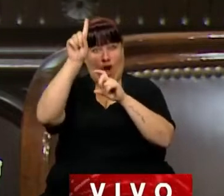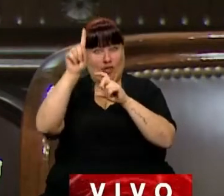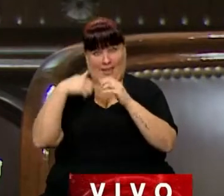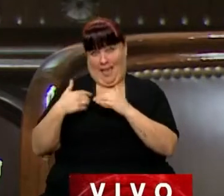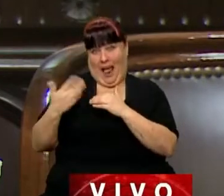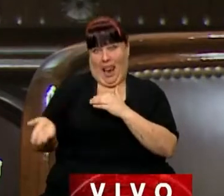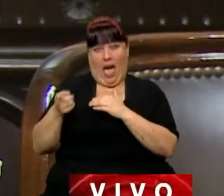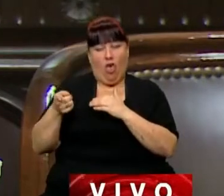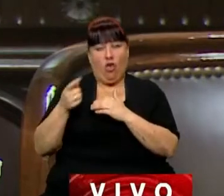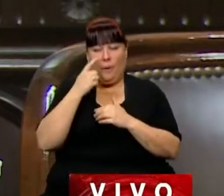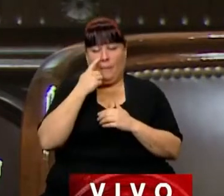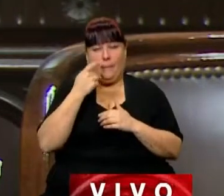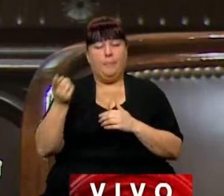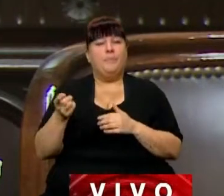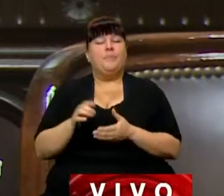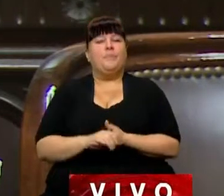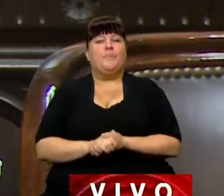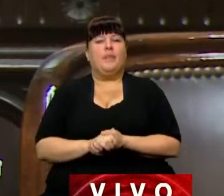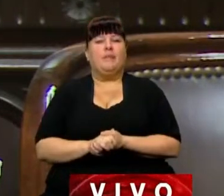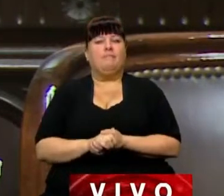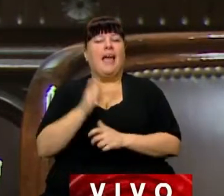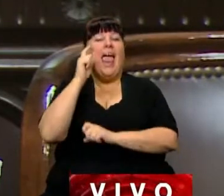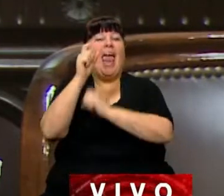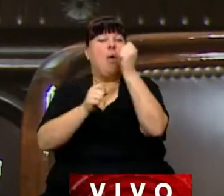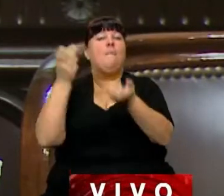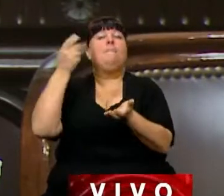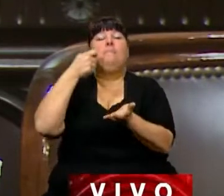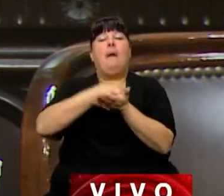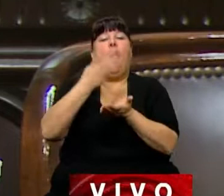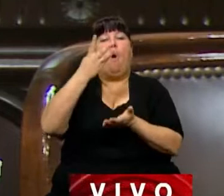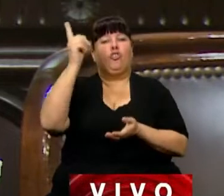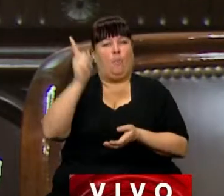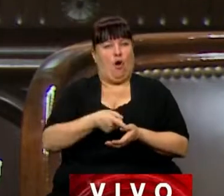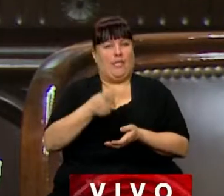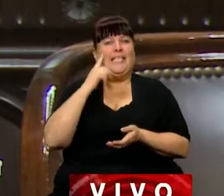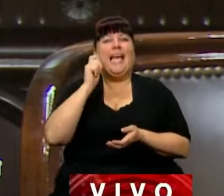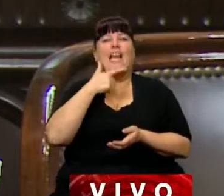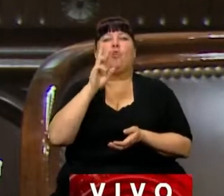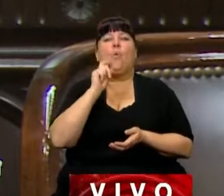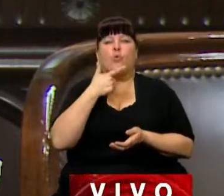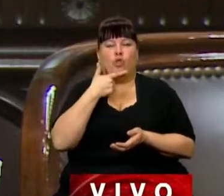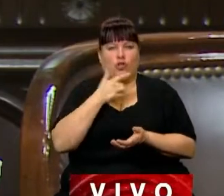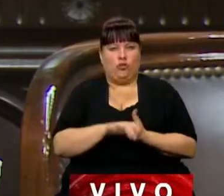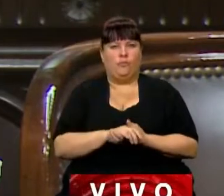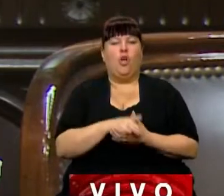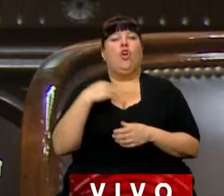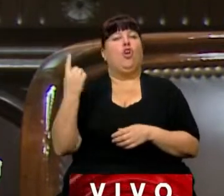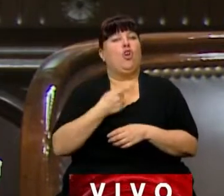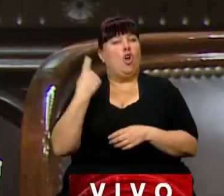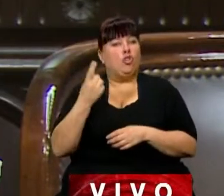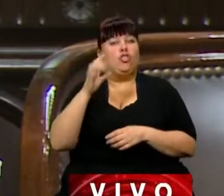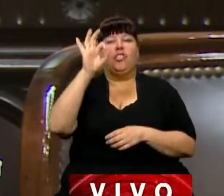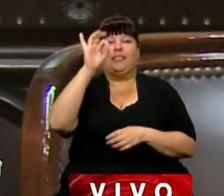acá al lado mío, que la industria paga el 4% de ingresos brutos, nosotros tenemos